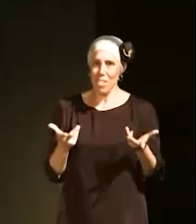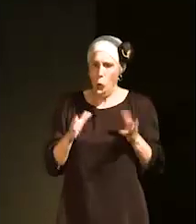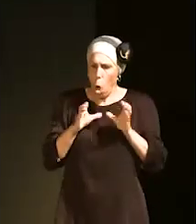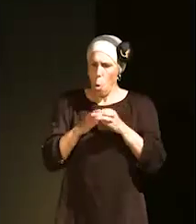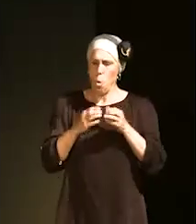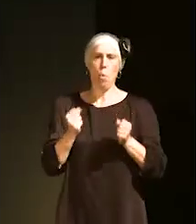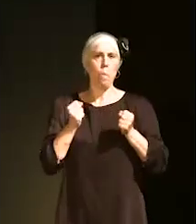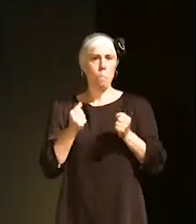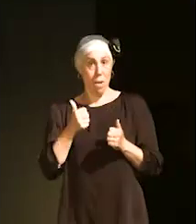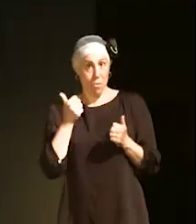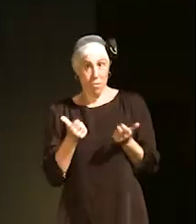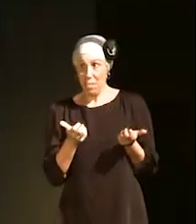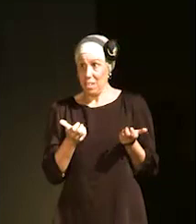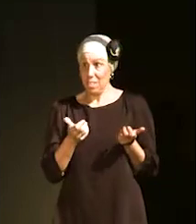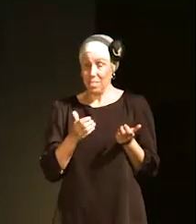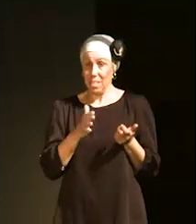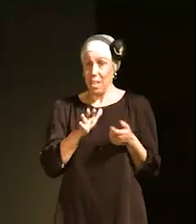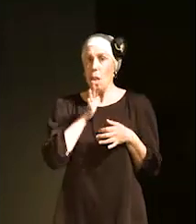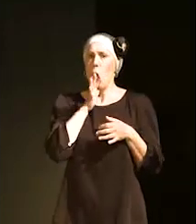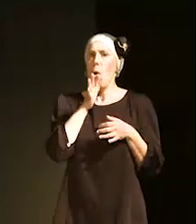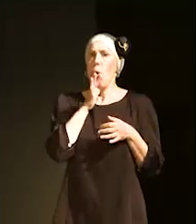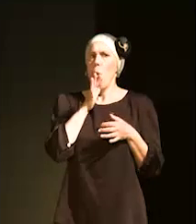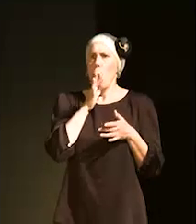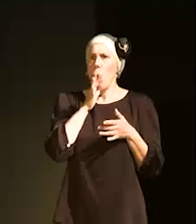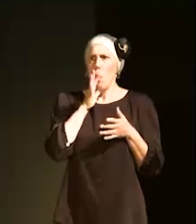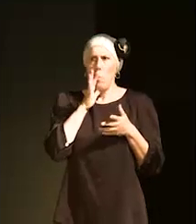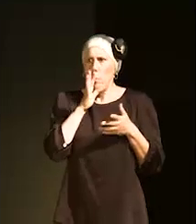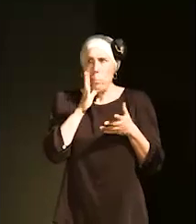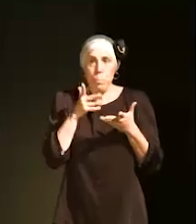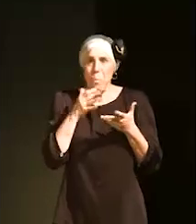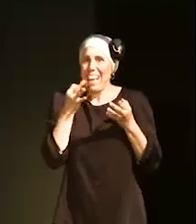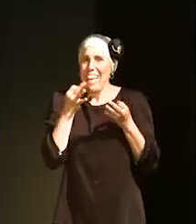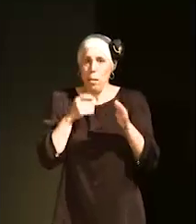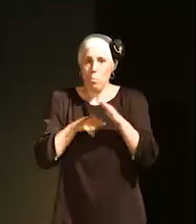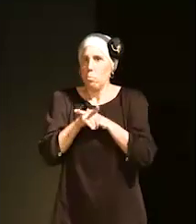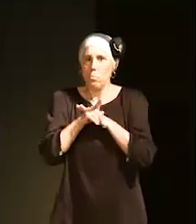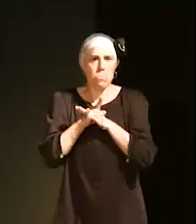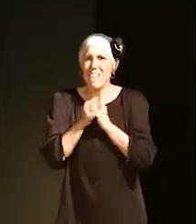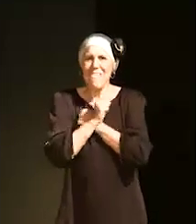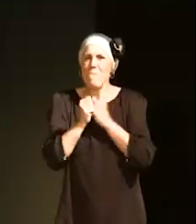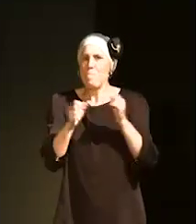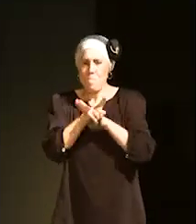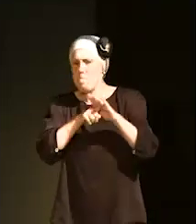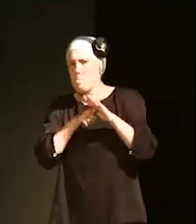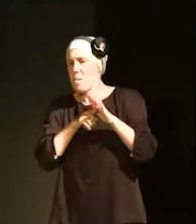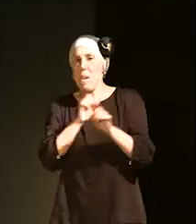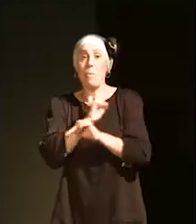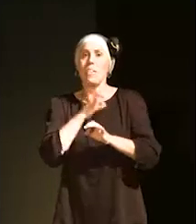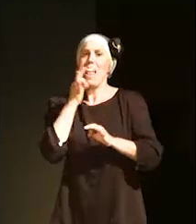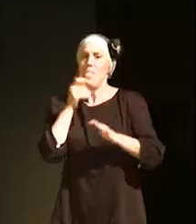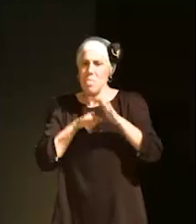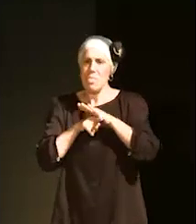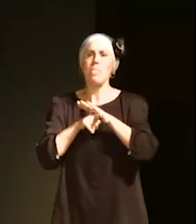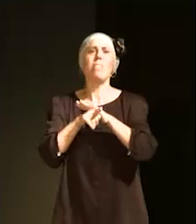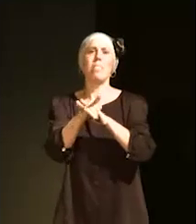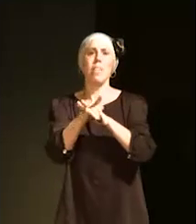porque había algo que no podía ir en retroceso y que ya se estaba dando y cada una y que era la